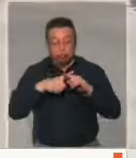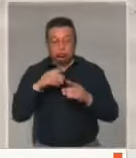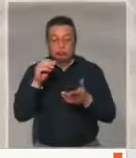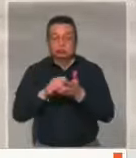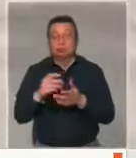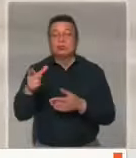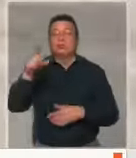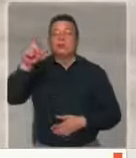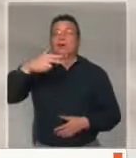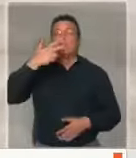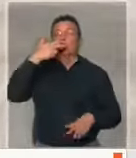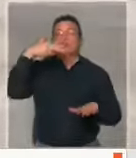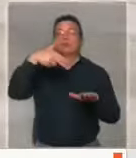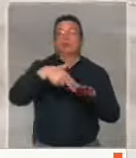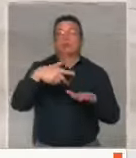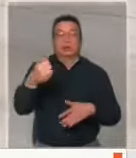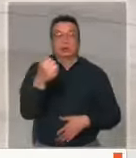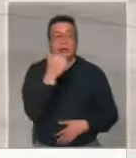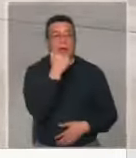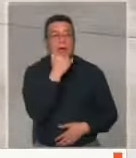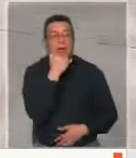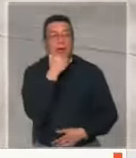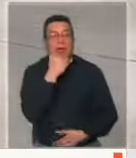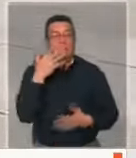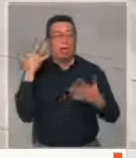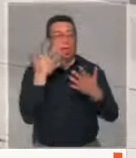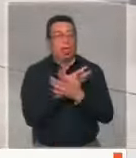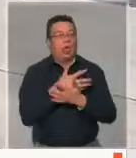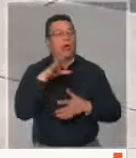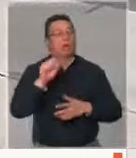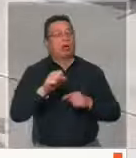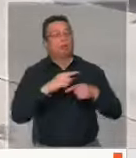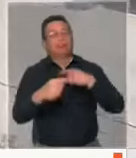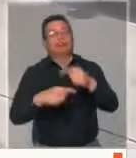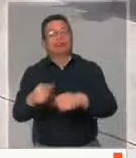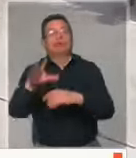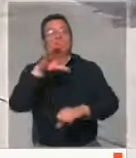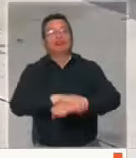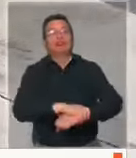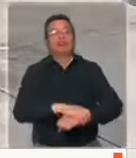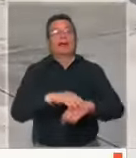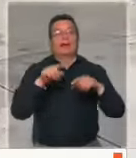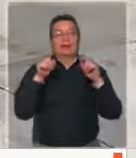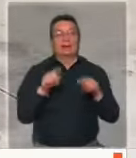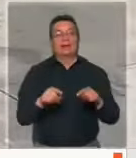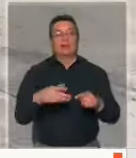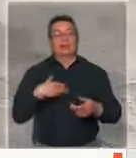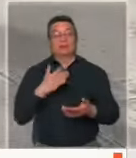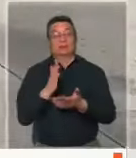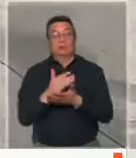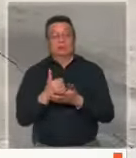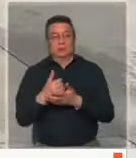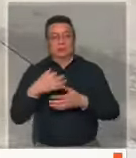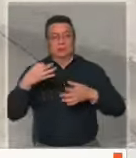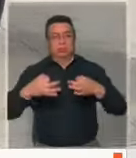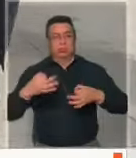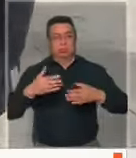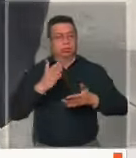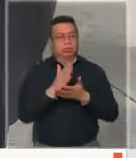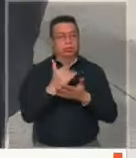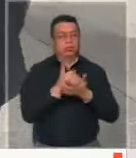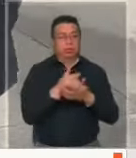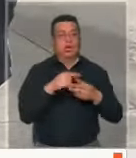increíble, increíble, comillas, ¿no? Lo que se equivocan luego de una operación, además que había sido bastante planificada, una operación, si uno